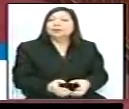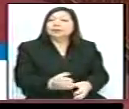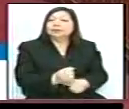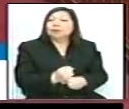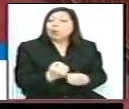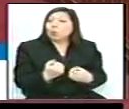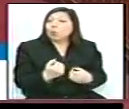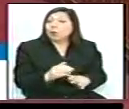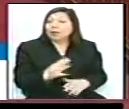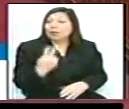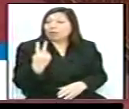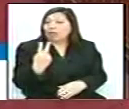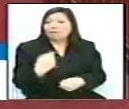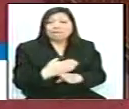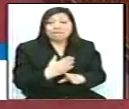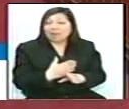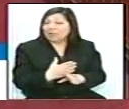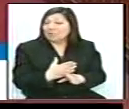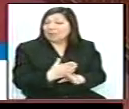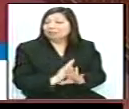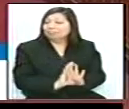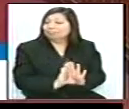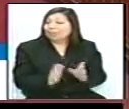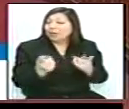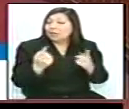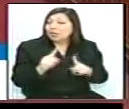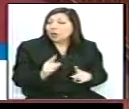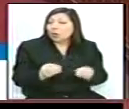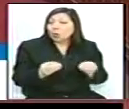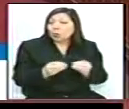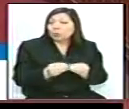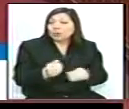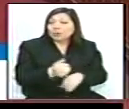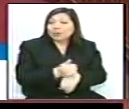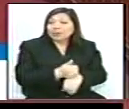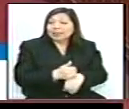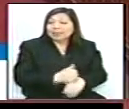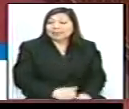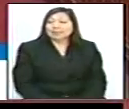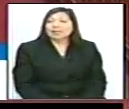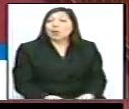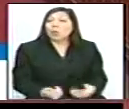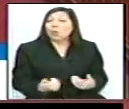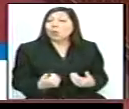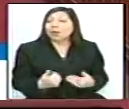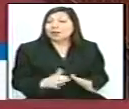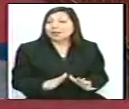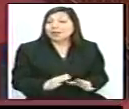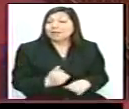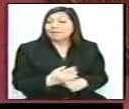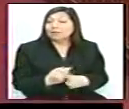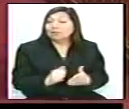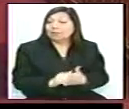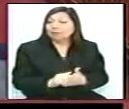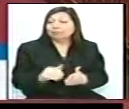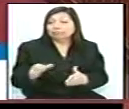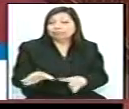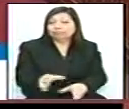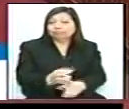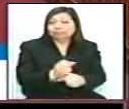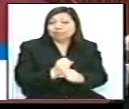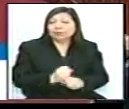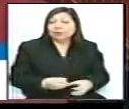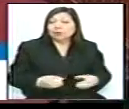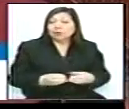adopción de cualquiera de las dos modalidades se realiza por acuerdo de la Junta de Portavoces. Cualquiera que sea la modalidad de selección adoptada,